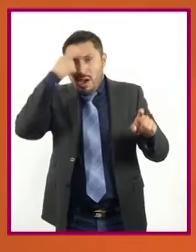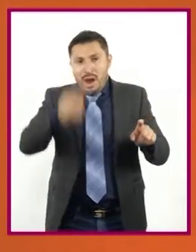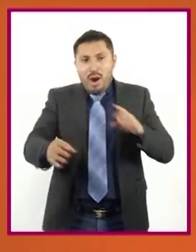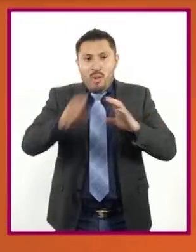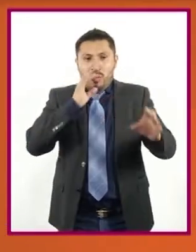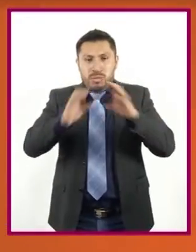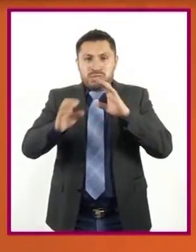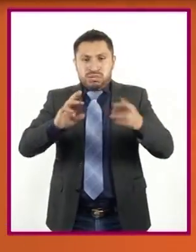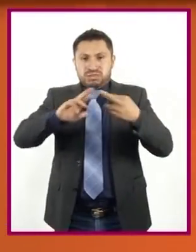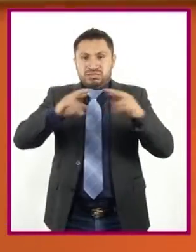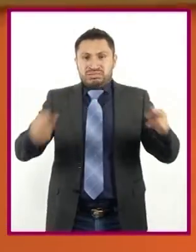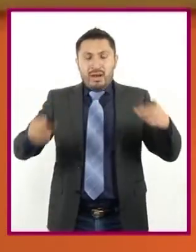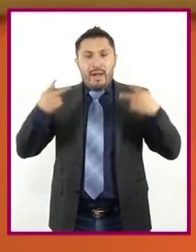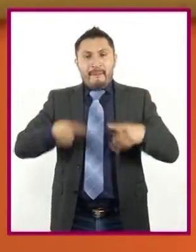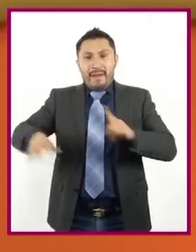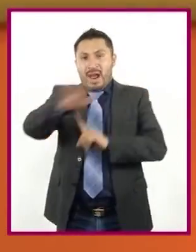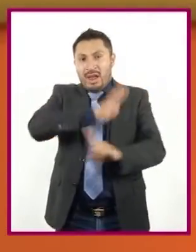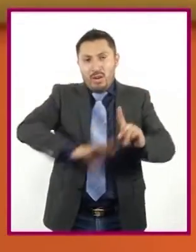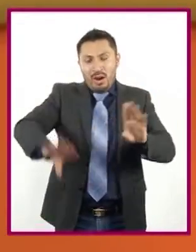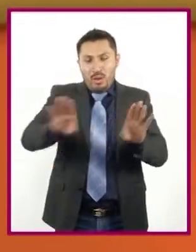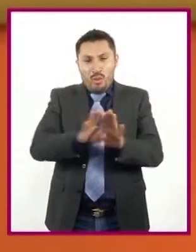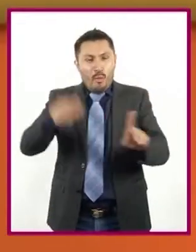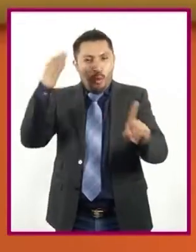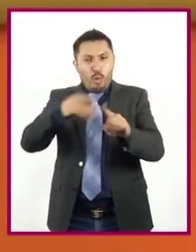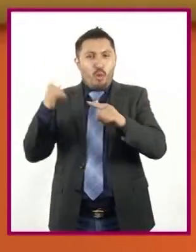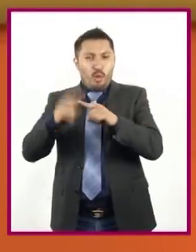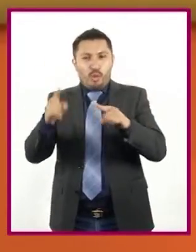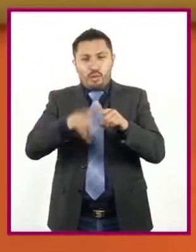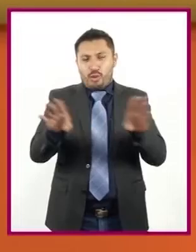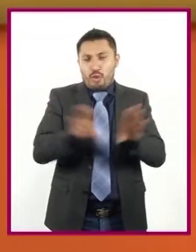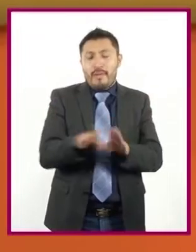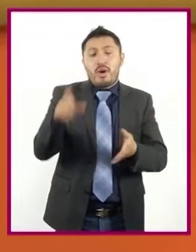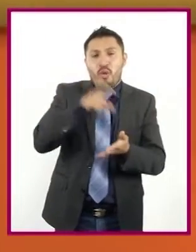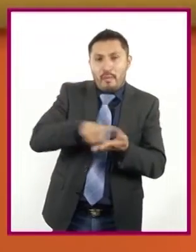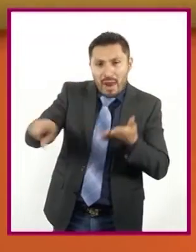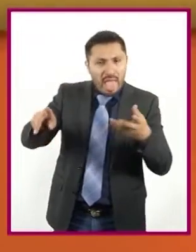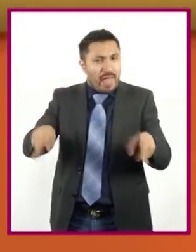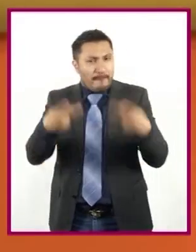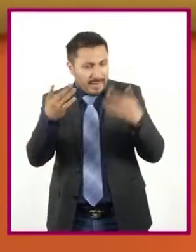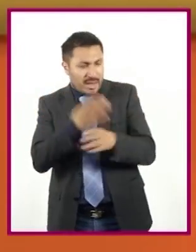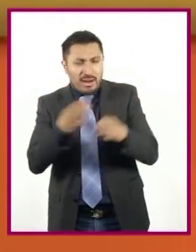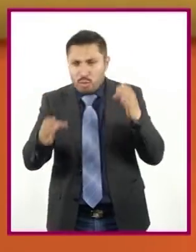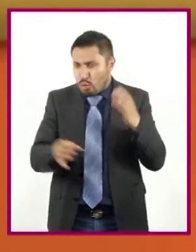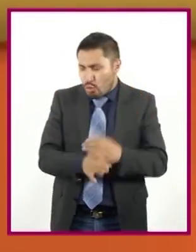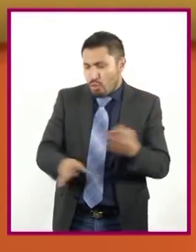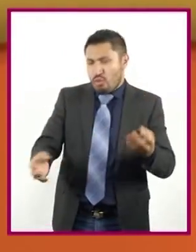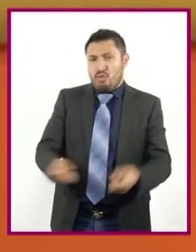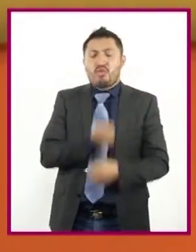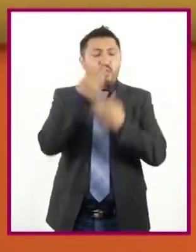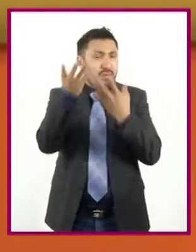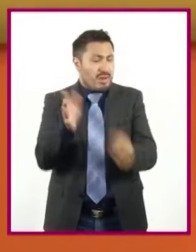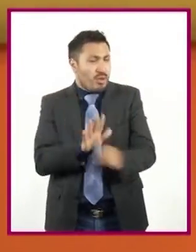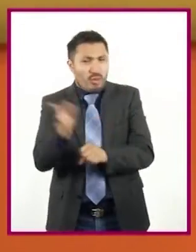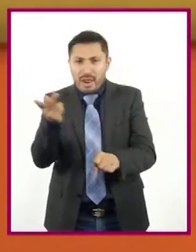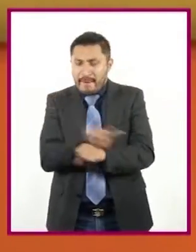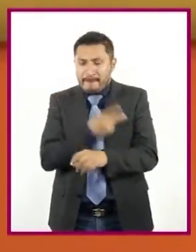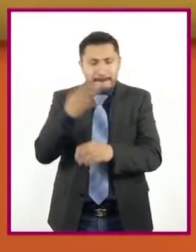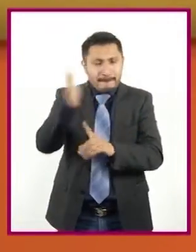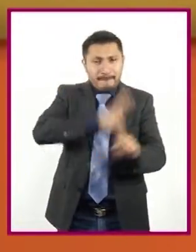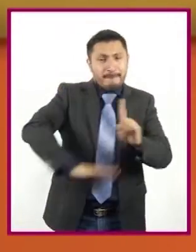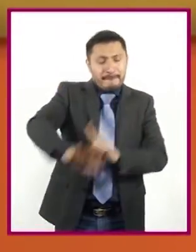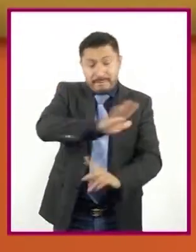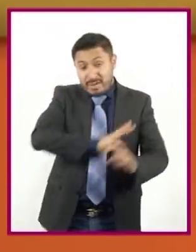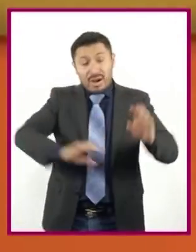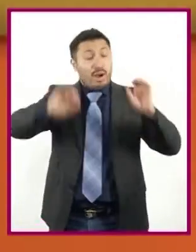con otras personas, con fines muy variados como comprar y vender productos, expresar lo que ocurre en el mundo de forma